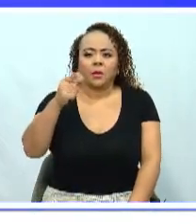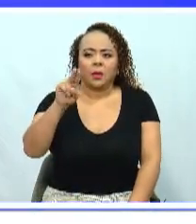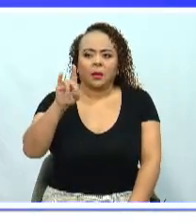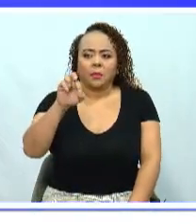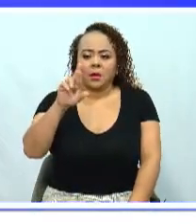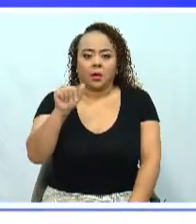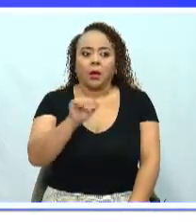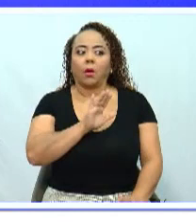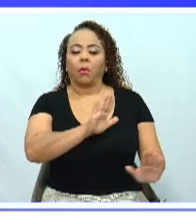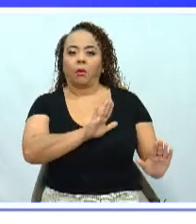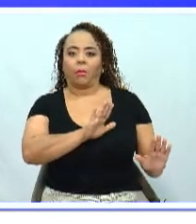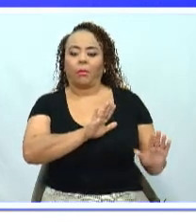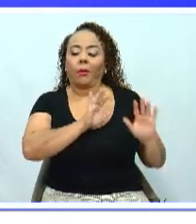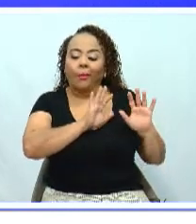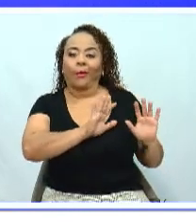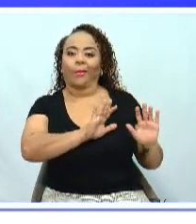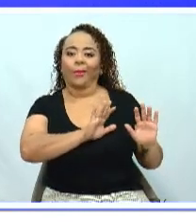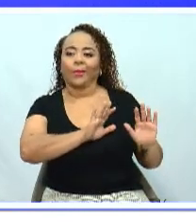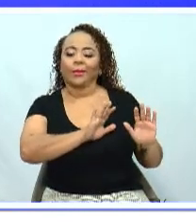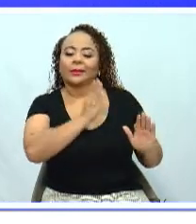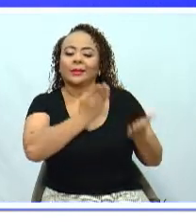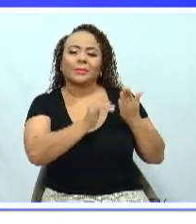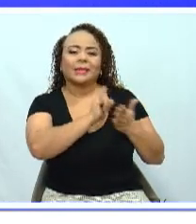ojo todo el mundo probablemente